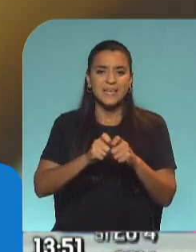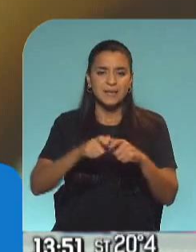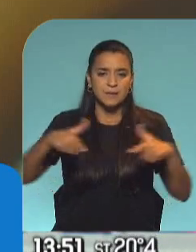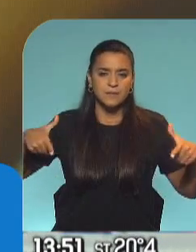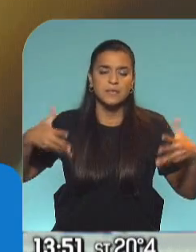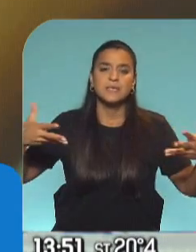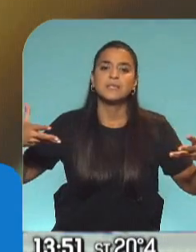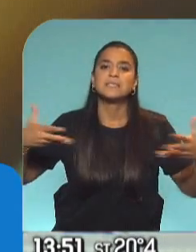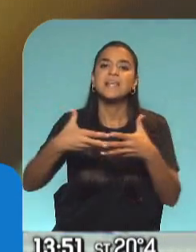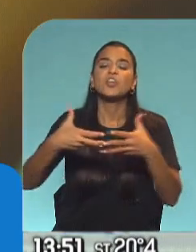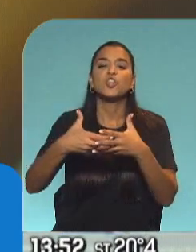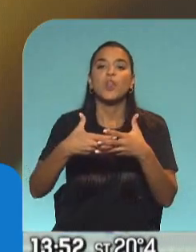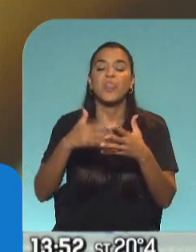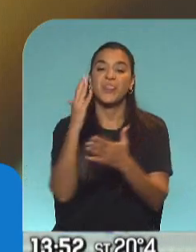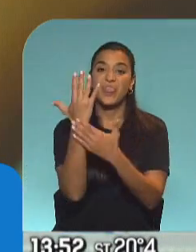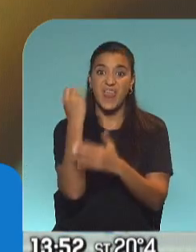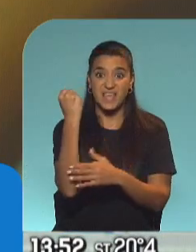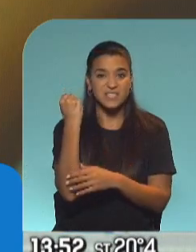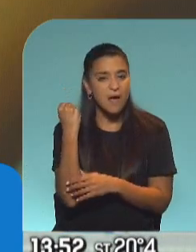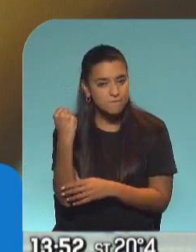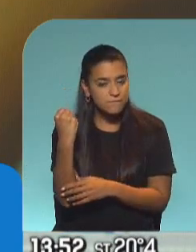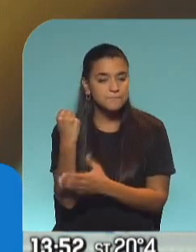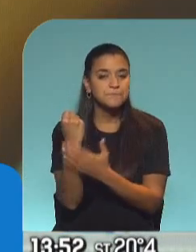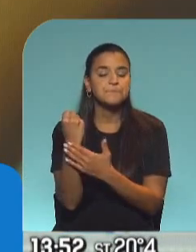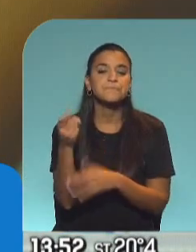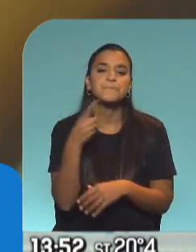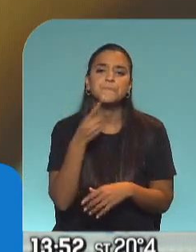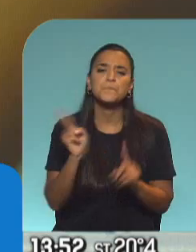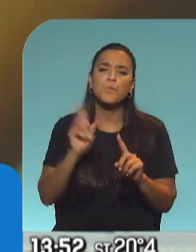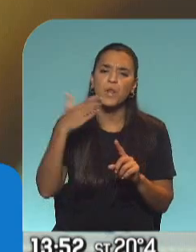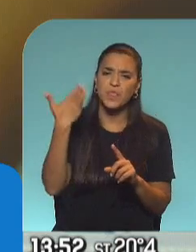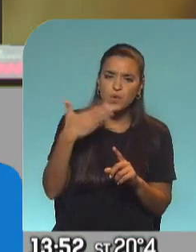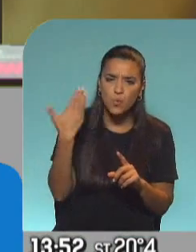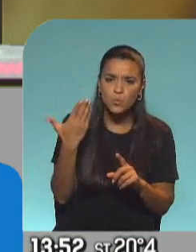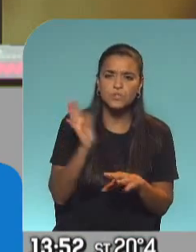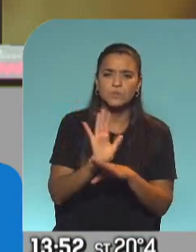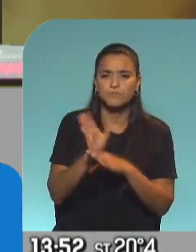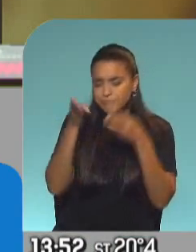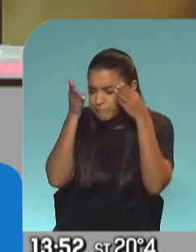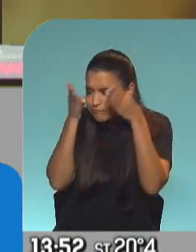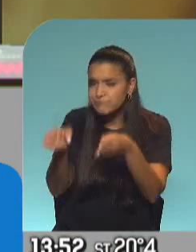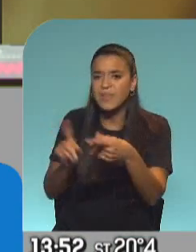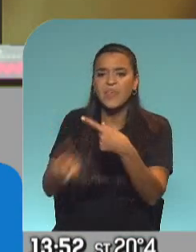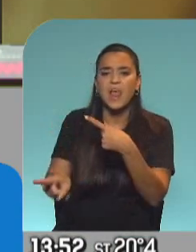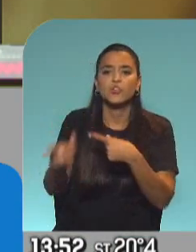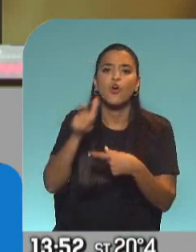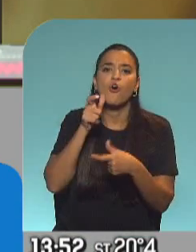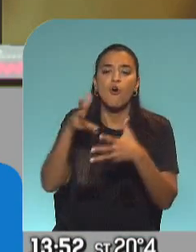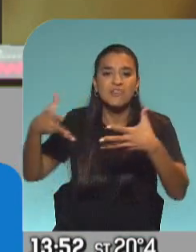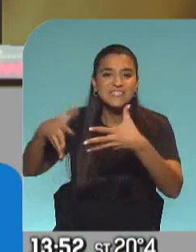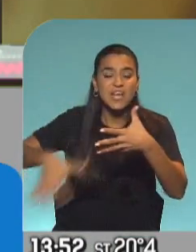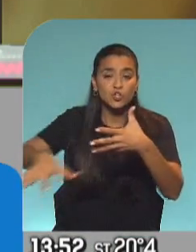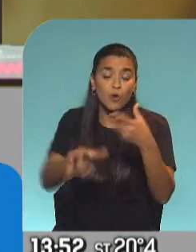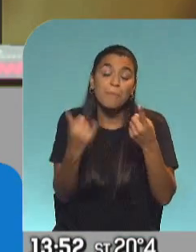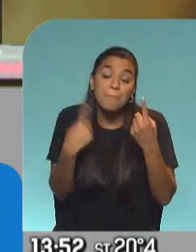sectores de la extrema derecha francesa que se hacen sentir, digo, no porque él tenga un discurso que esté orientado directamente a respuesta a ese sector, pero es un